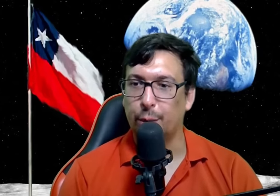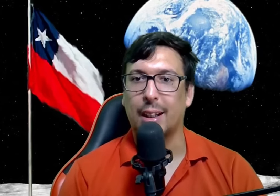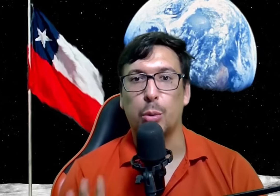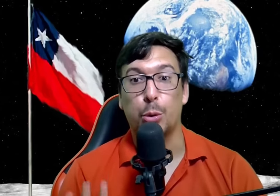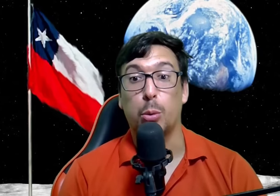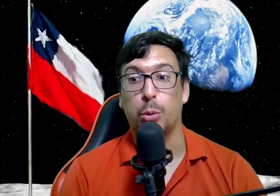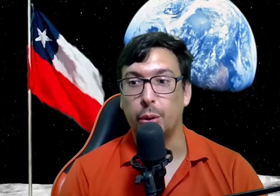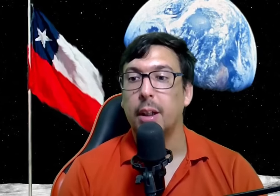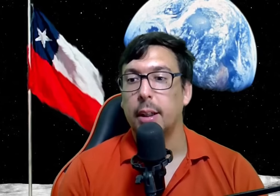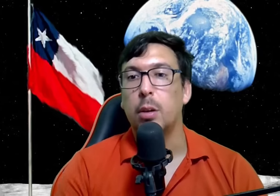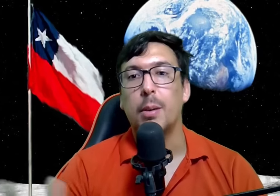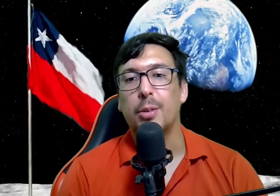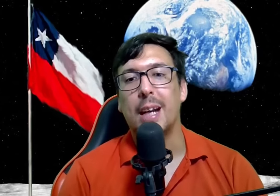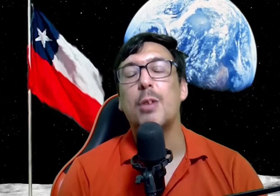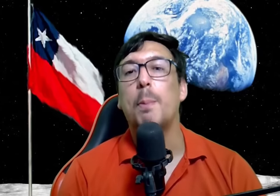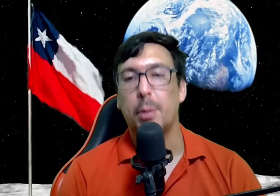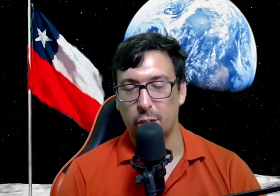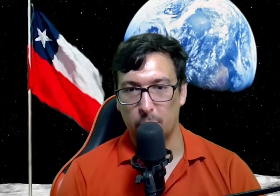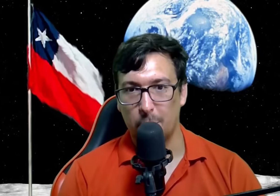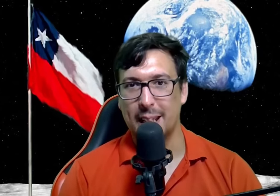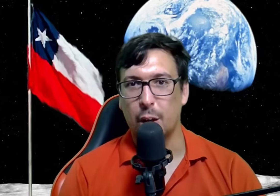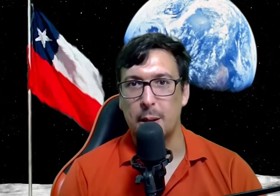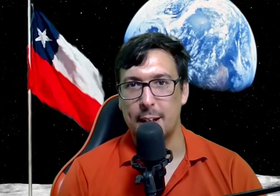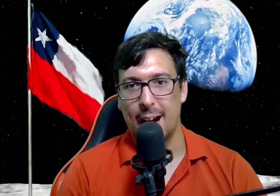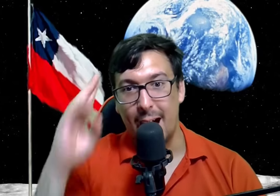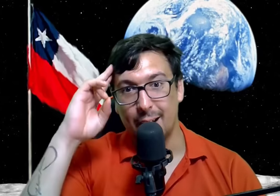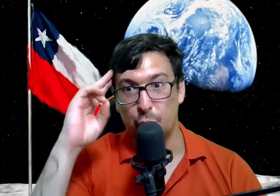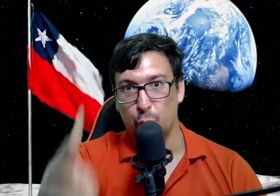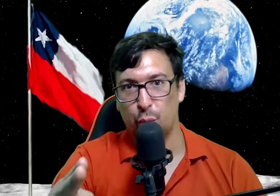buen me gusta, que eso me ayuda un montón. Y nos vemos en un próximo video. Bye bye, adiós.